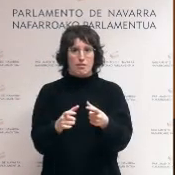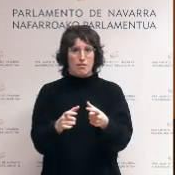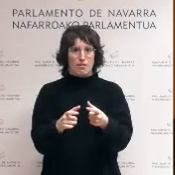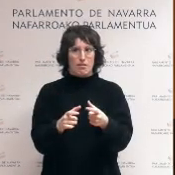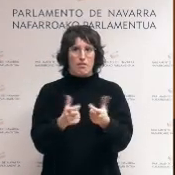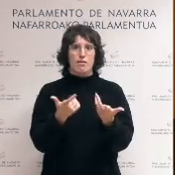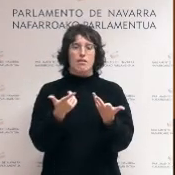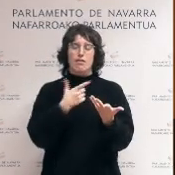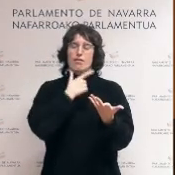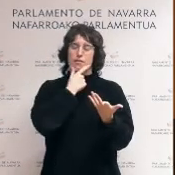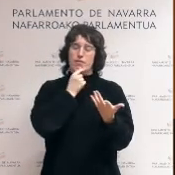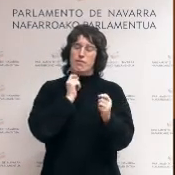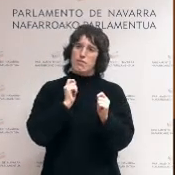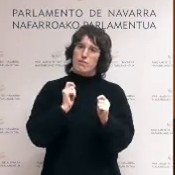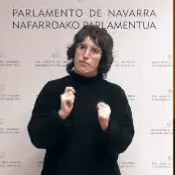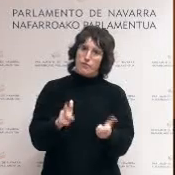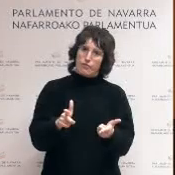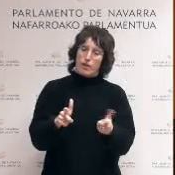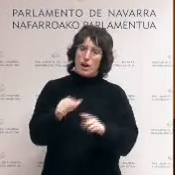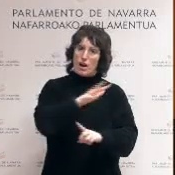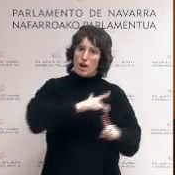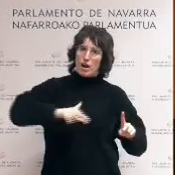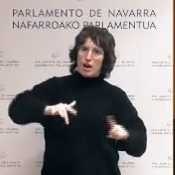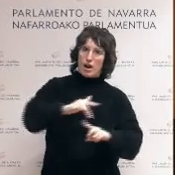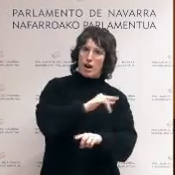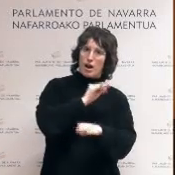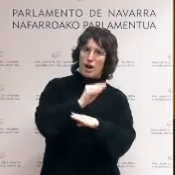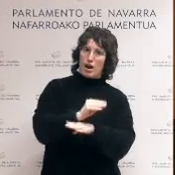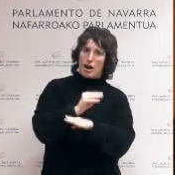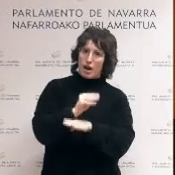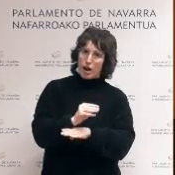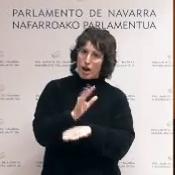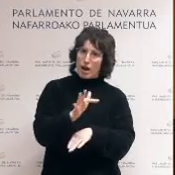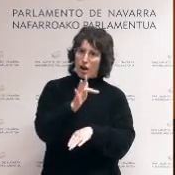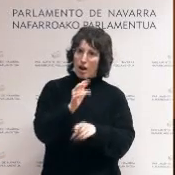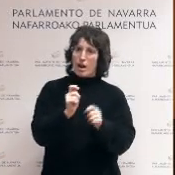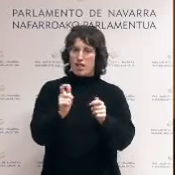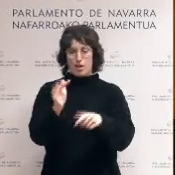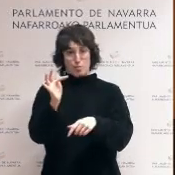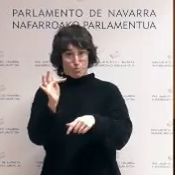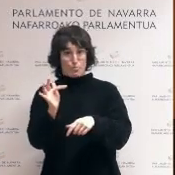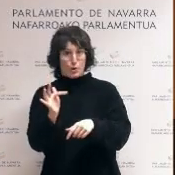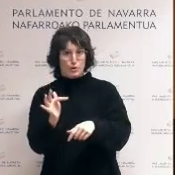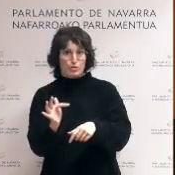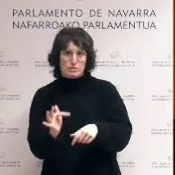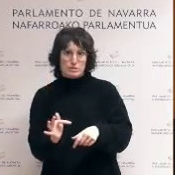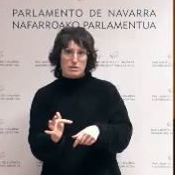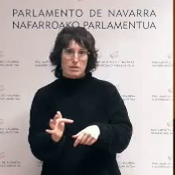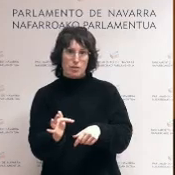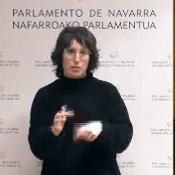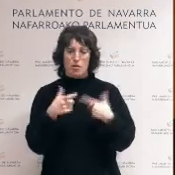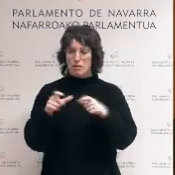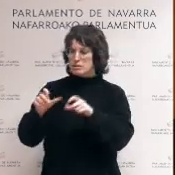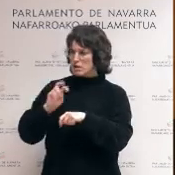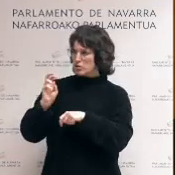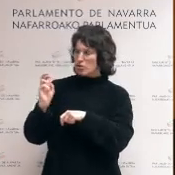los ecosistemas. Además, contribuimos positivamente lo que otros sectores hacen negativamente